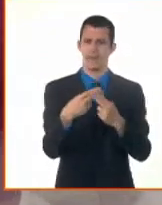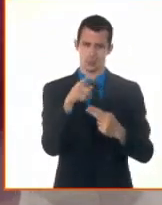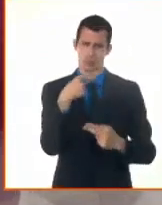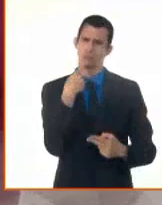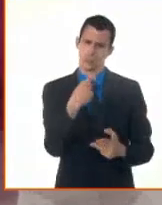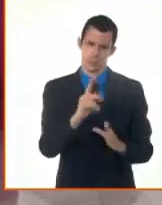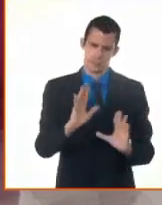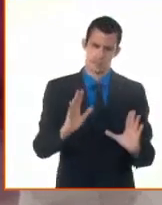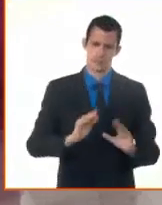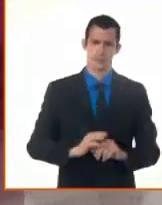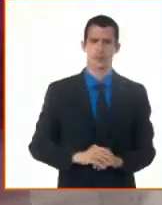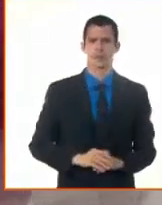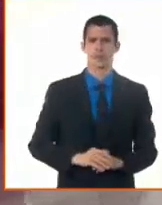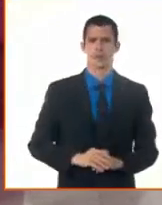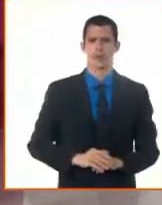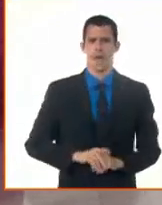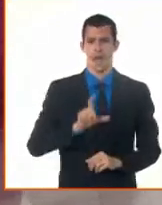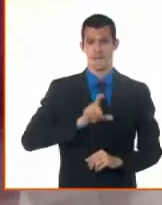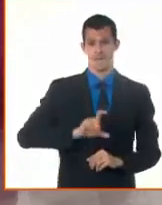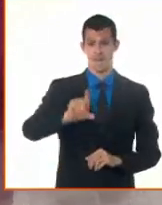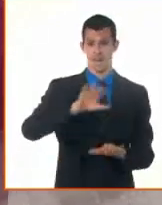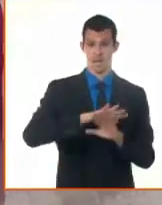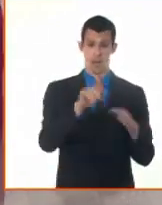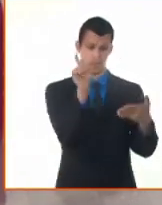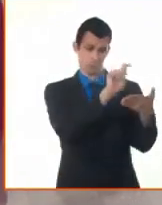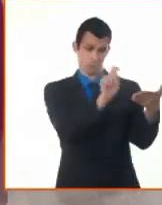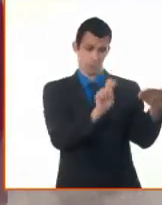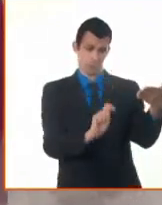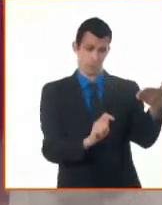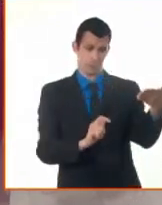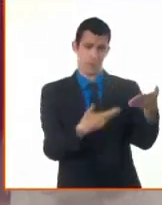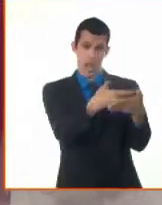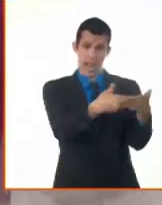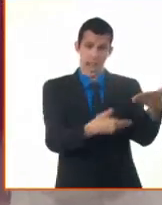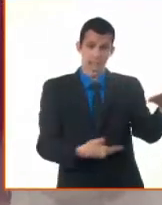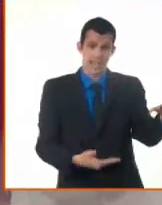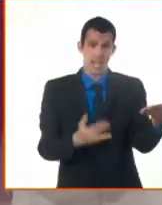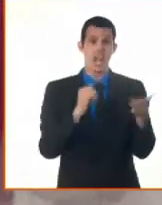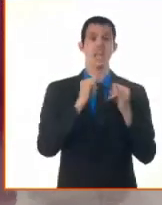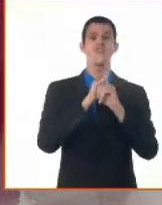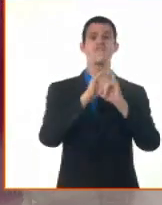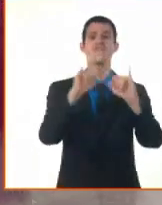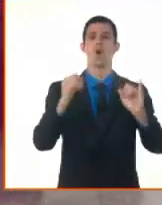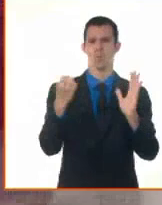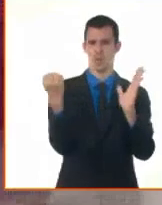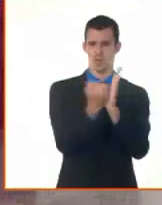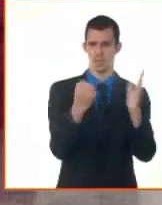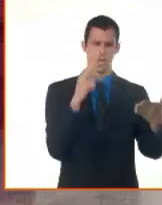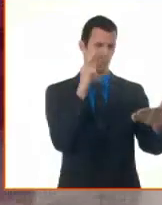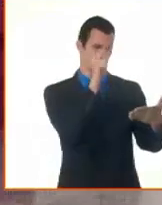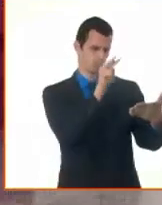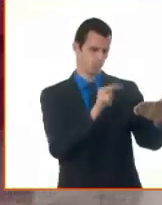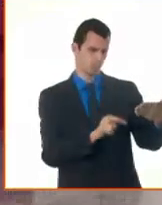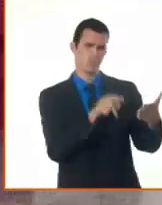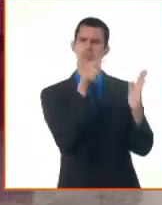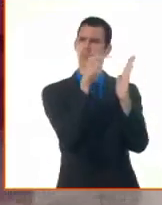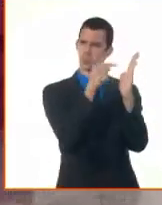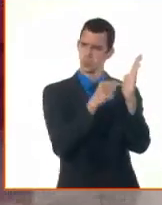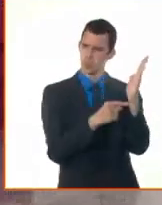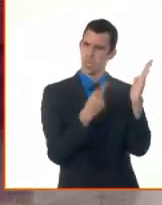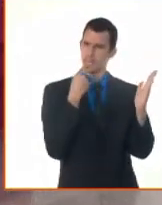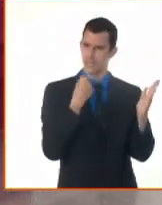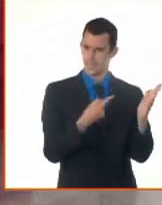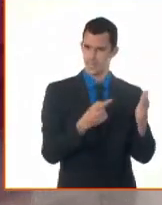no quiero comparar pero más concreta que la Cumbre que los resultados de la Cumbre iberoamericana una declaración final